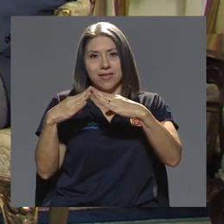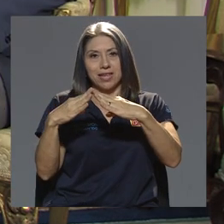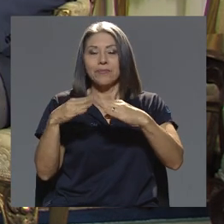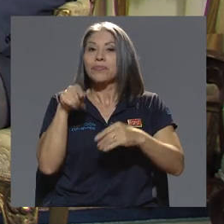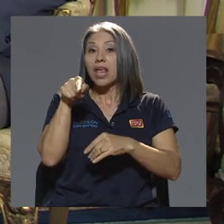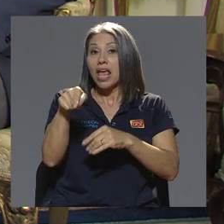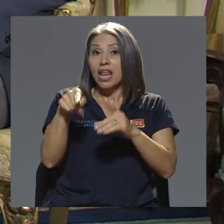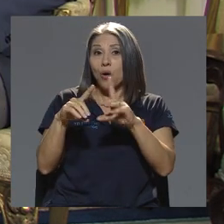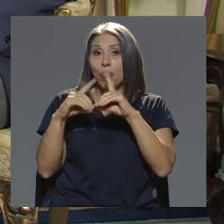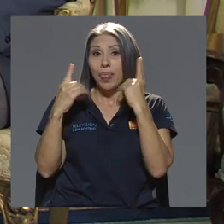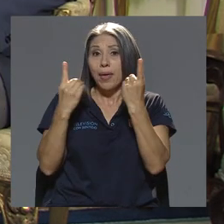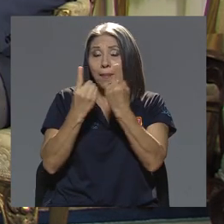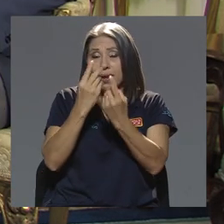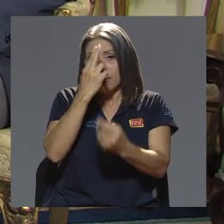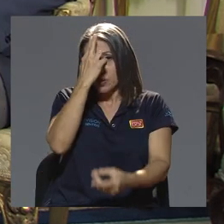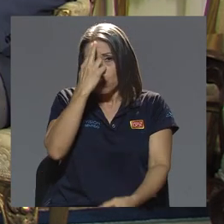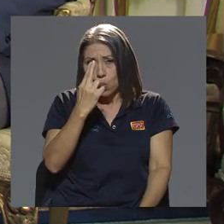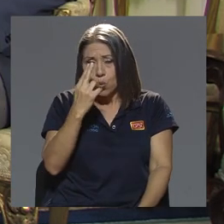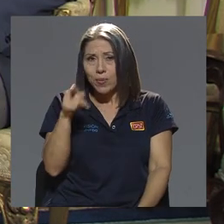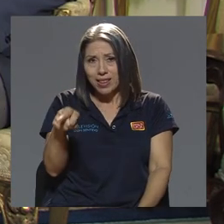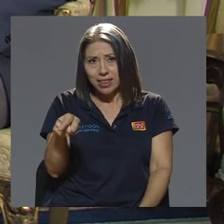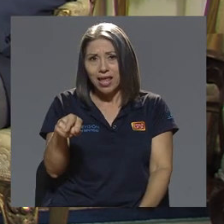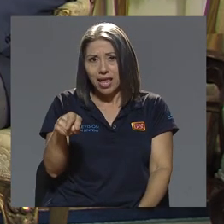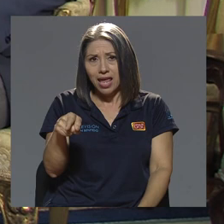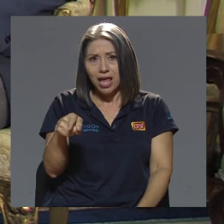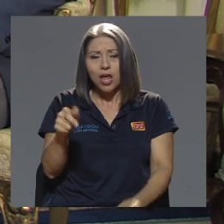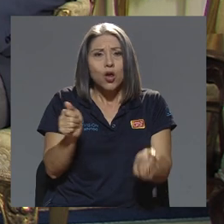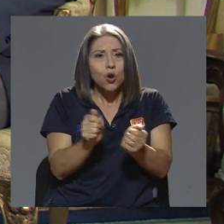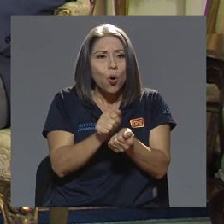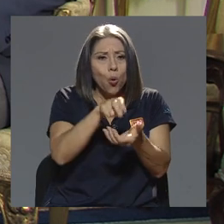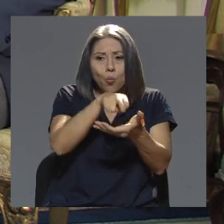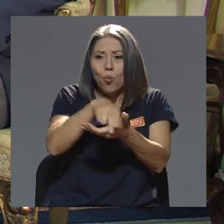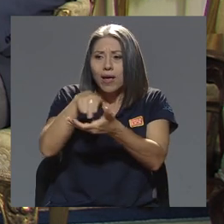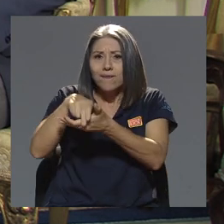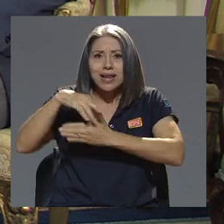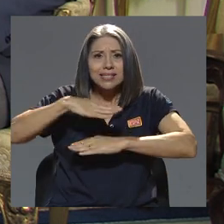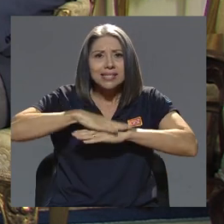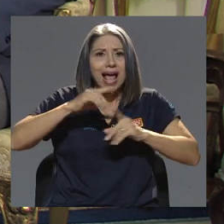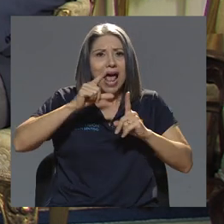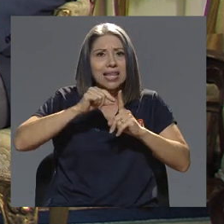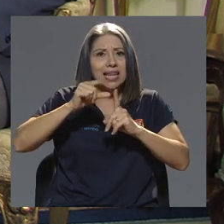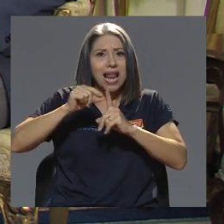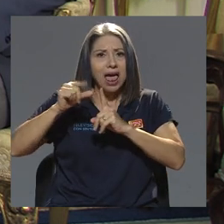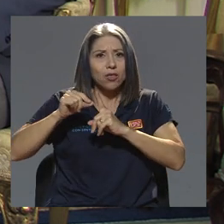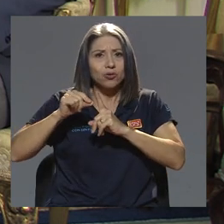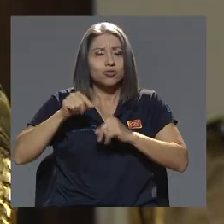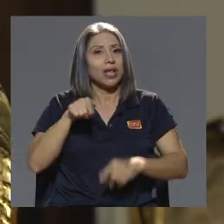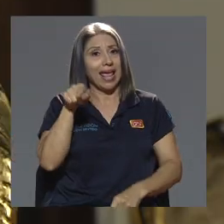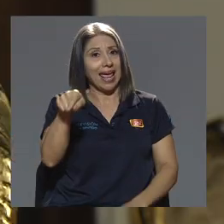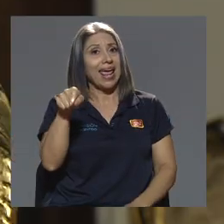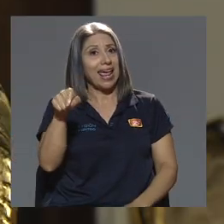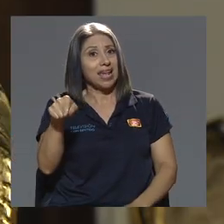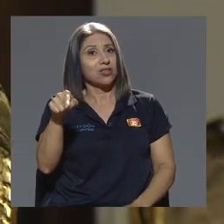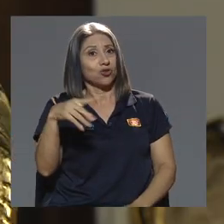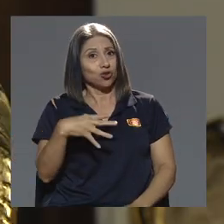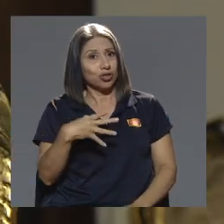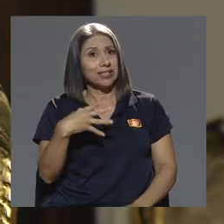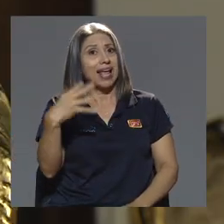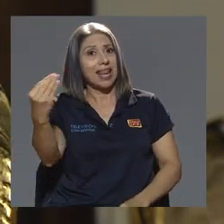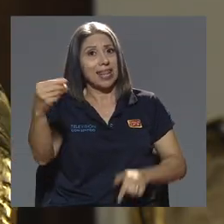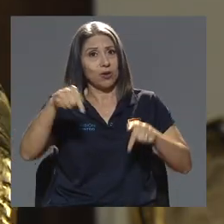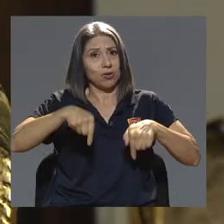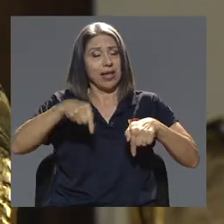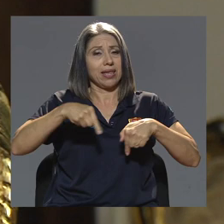era un apartamento muy humilde, con muebles alquilados. Ellos salieron en una situación de pobreza